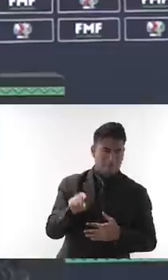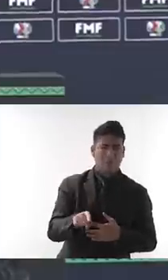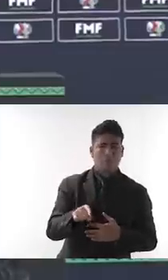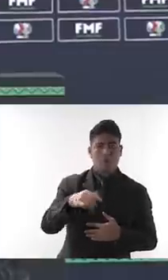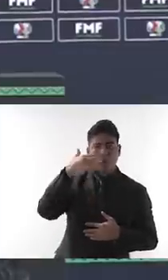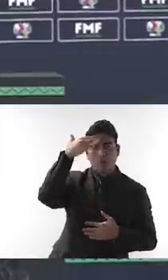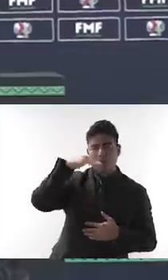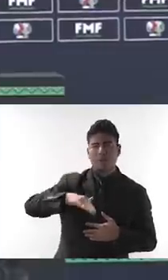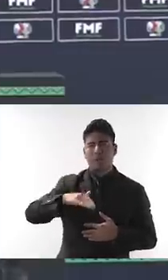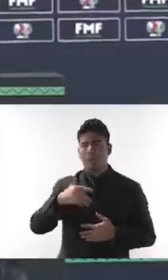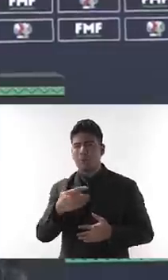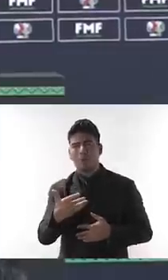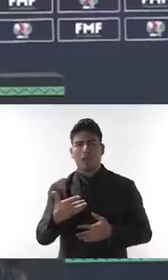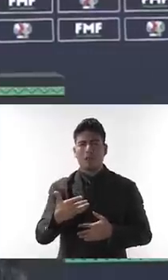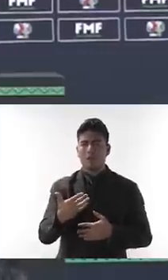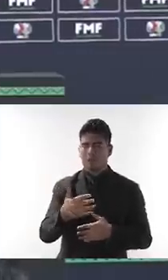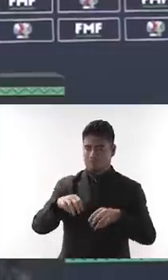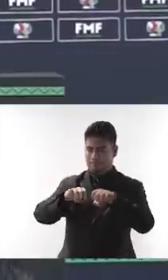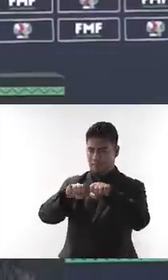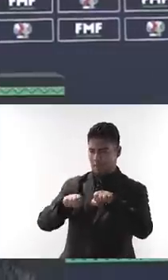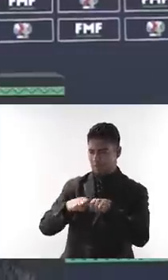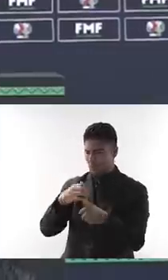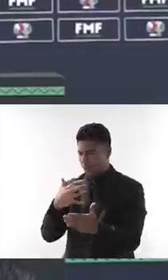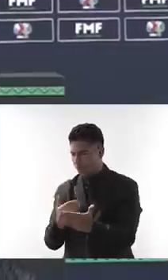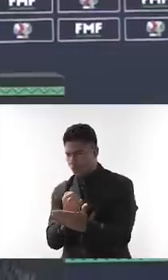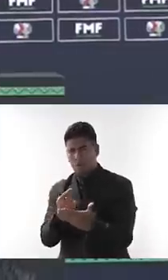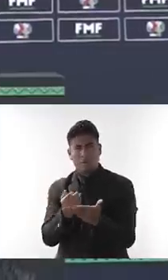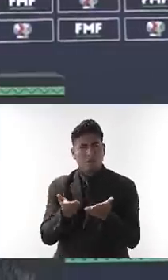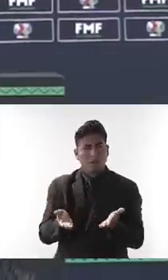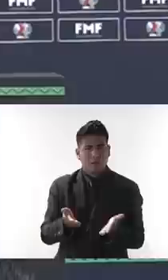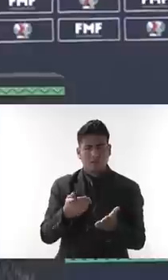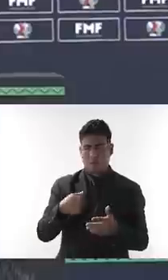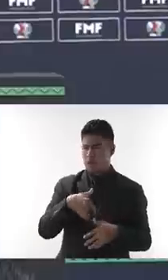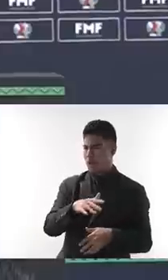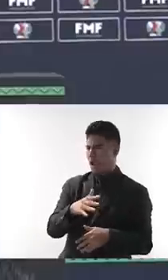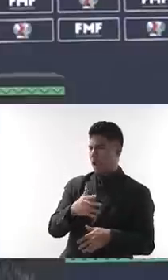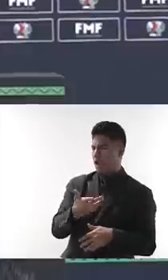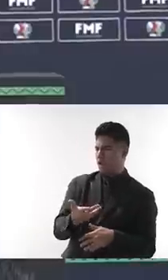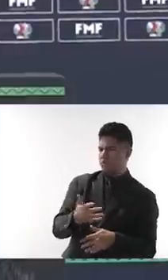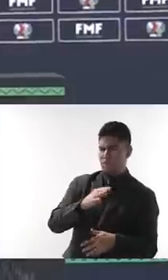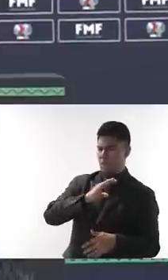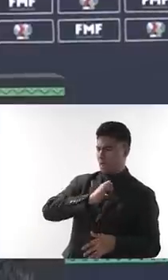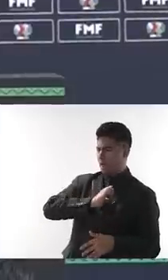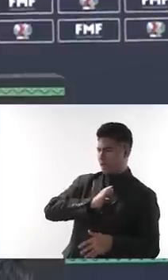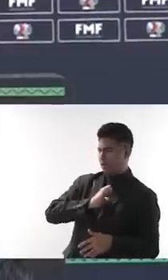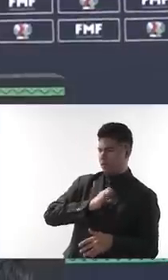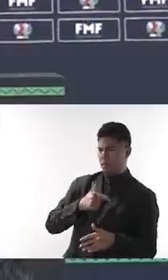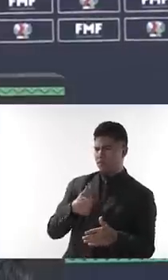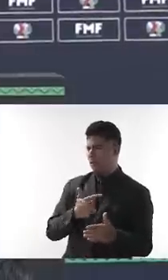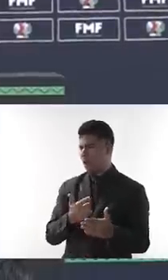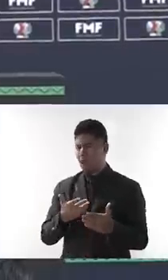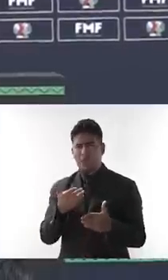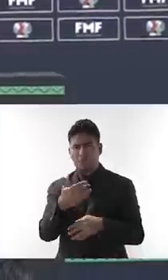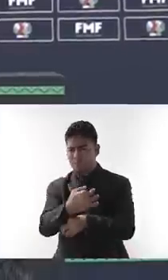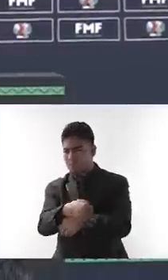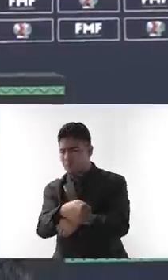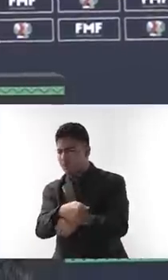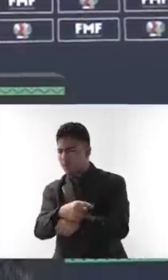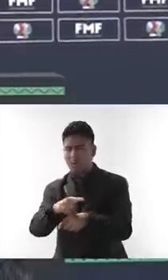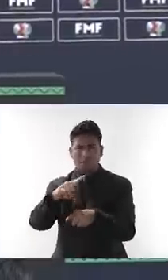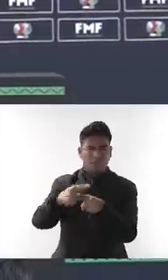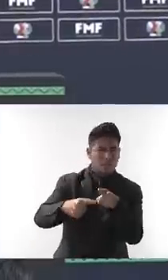interinato para estos próximos partidos, ¿podríamos descartar a cualquier técnico que está ejerciendo ahorita en la Liga MX?